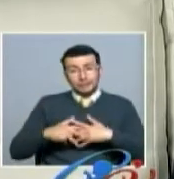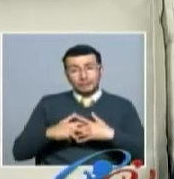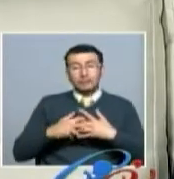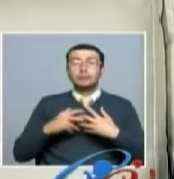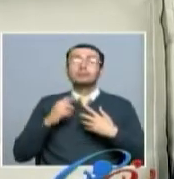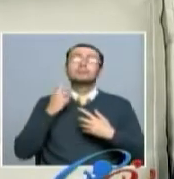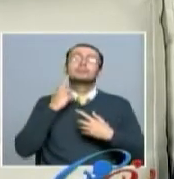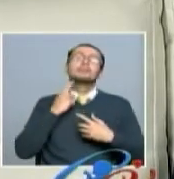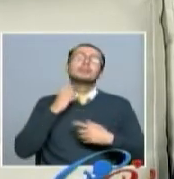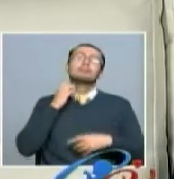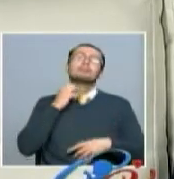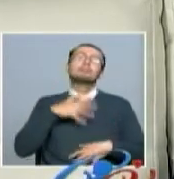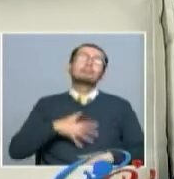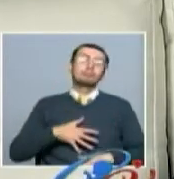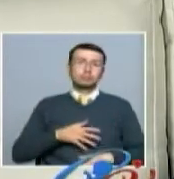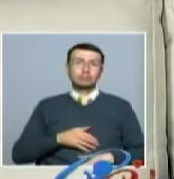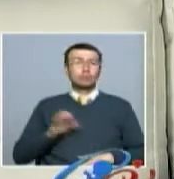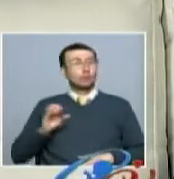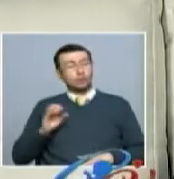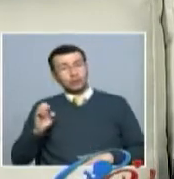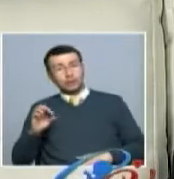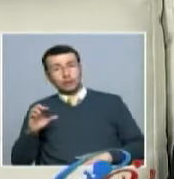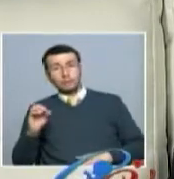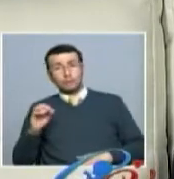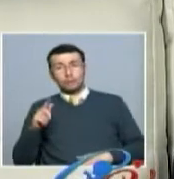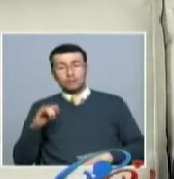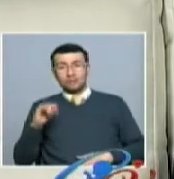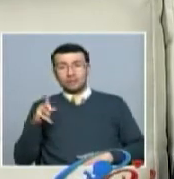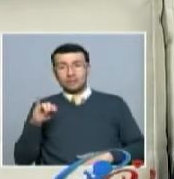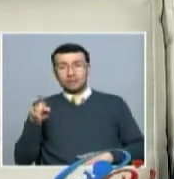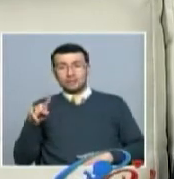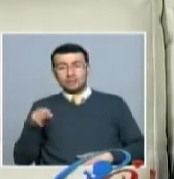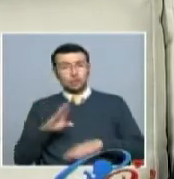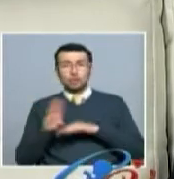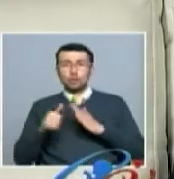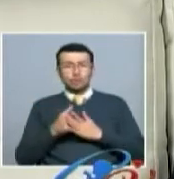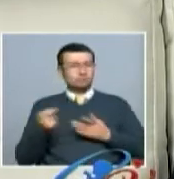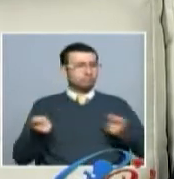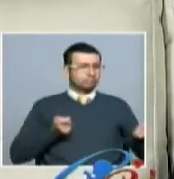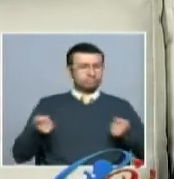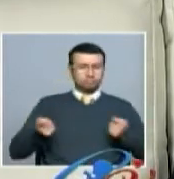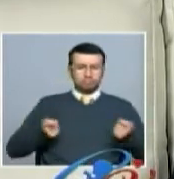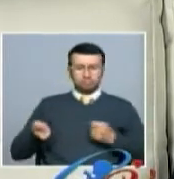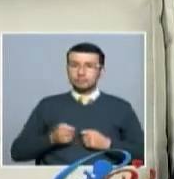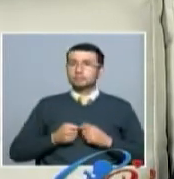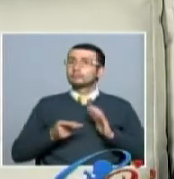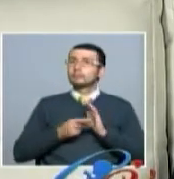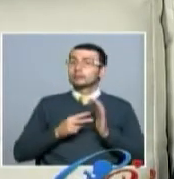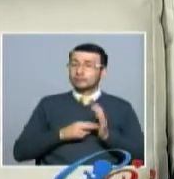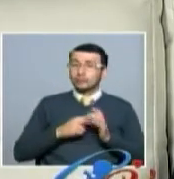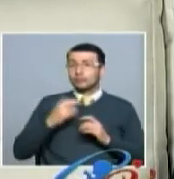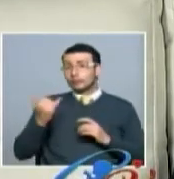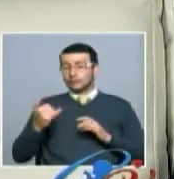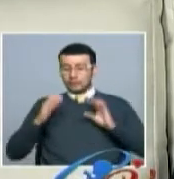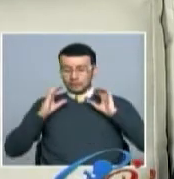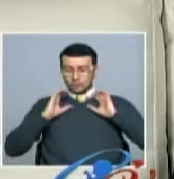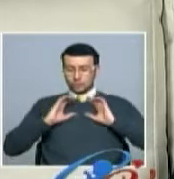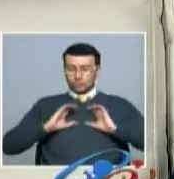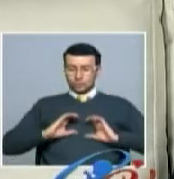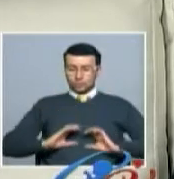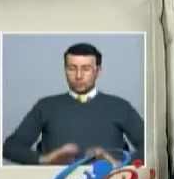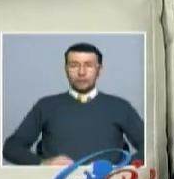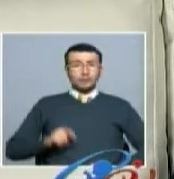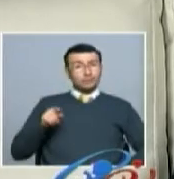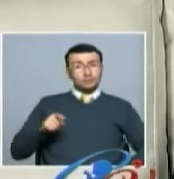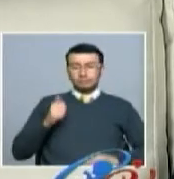la hipófisis o glándula madre gobierna todas las glándulas del organismo. De manera que la anatomía se